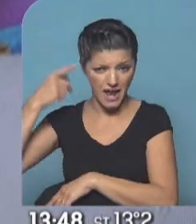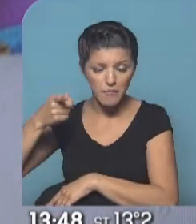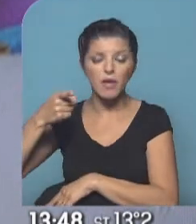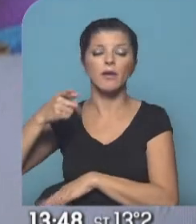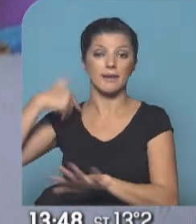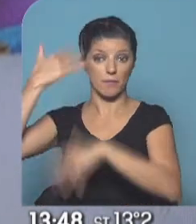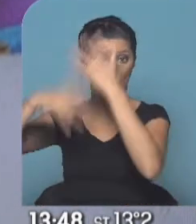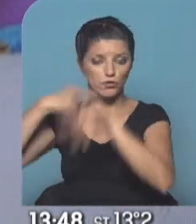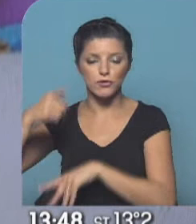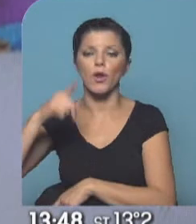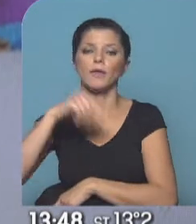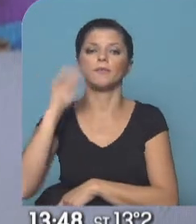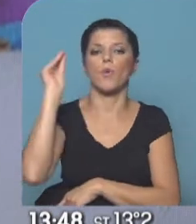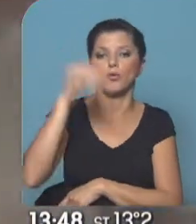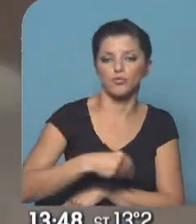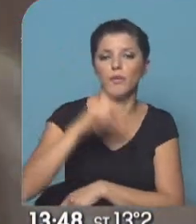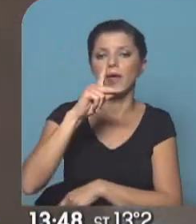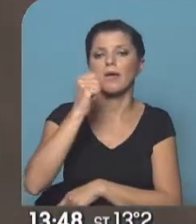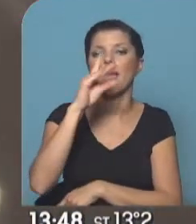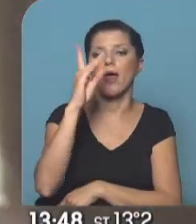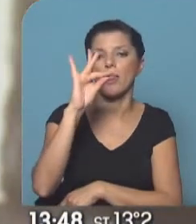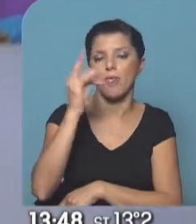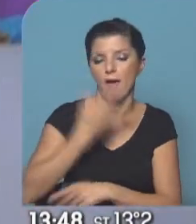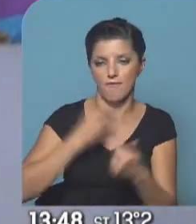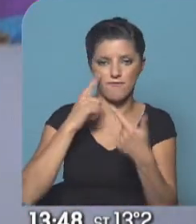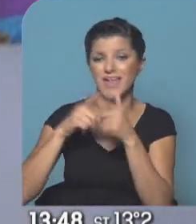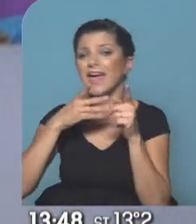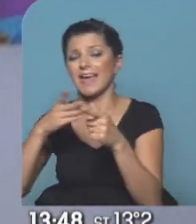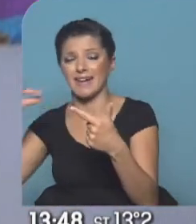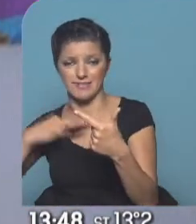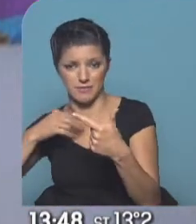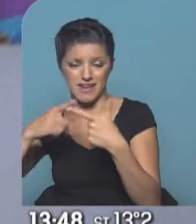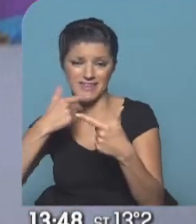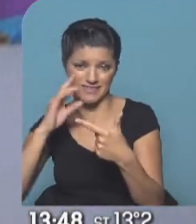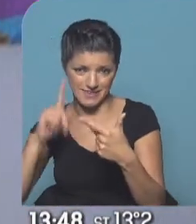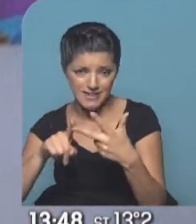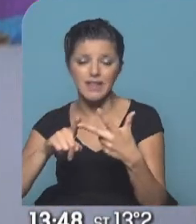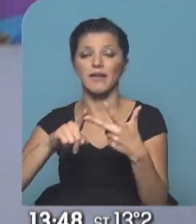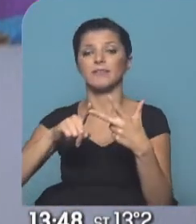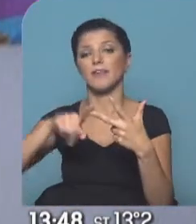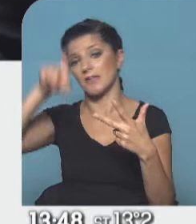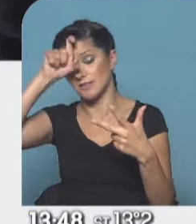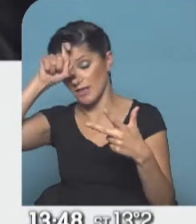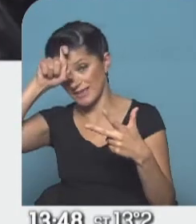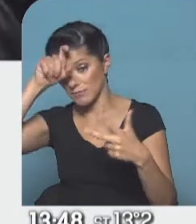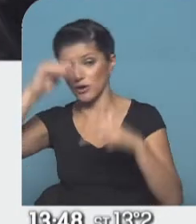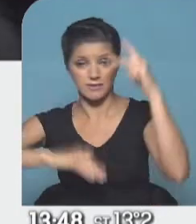primavera árabe, digo, la caída de Gaddafi, la guerra civil en Siria, en su momento la desestabilización de Egipto, que se estabilizó después de un golpe de